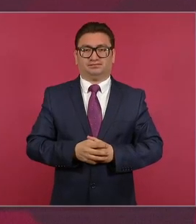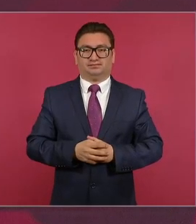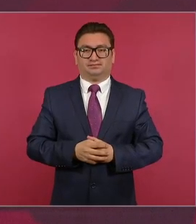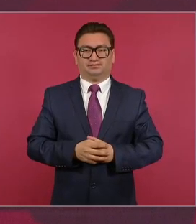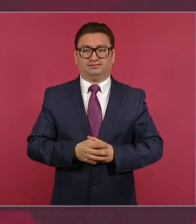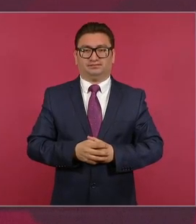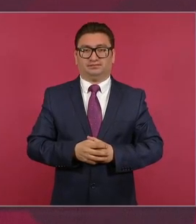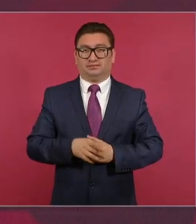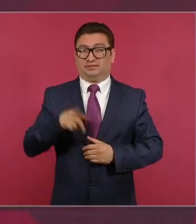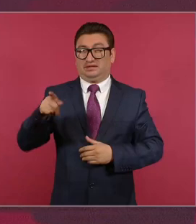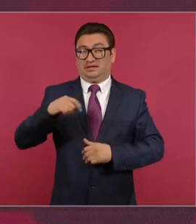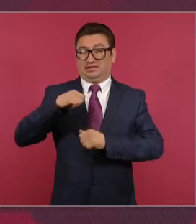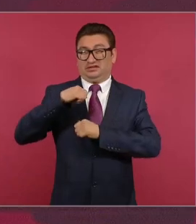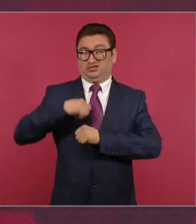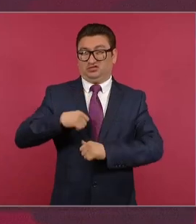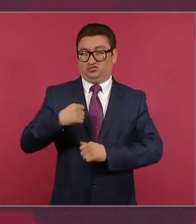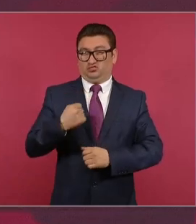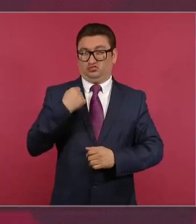del poder